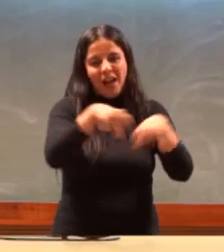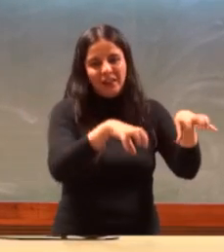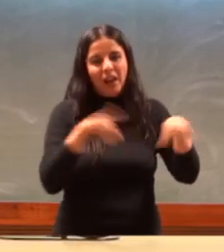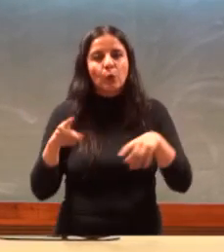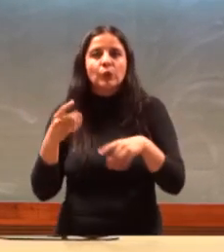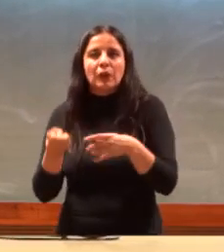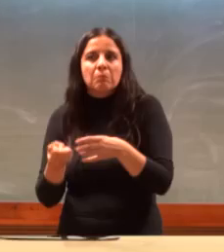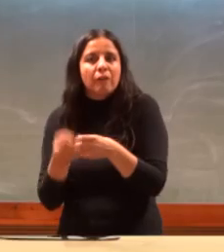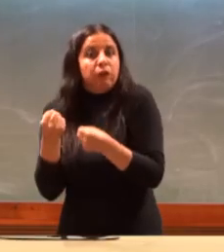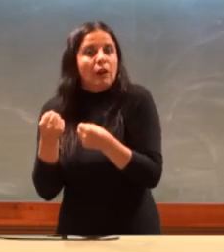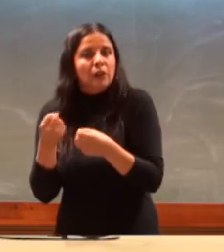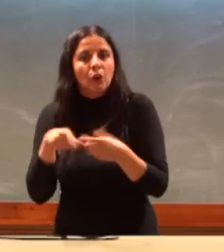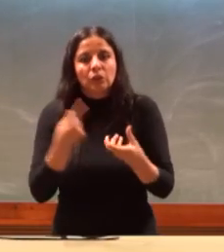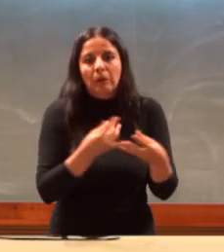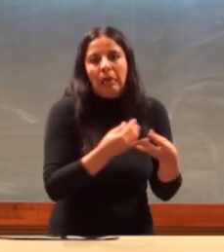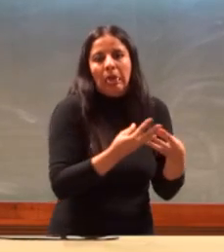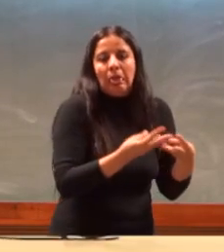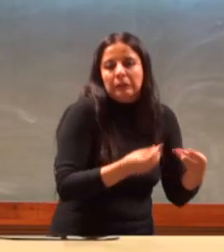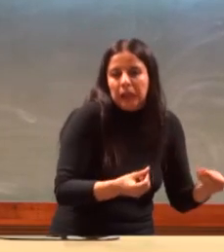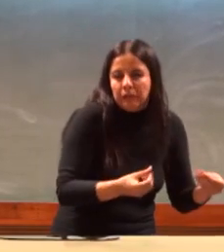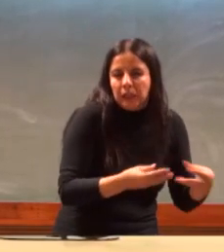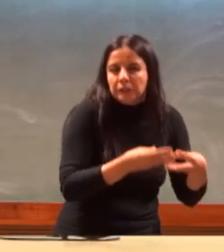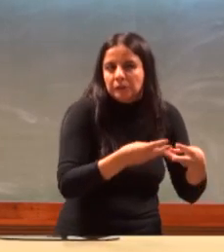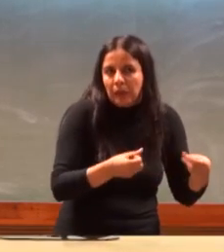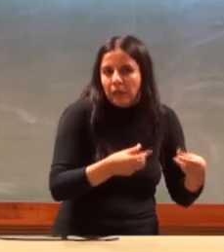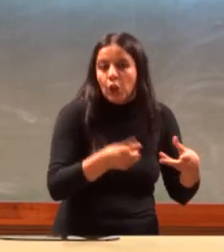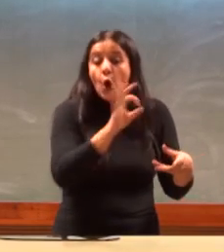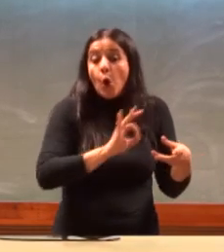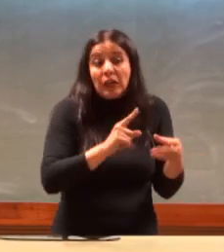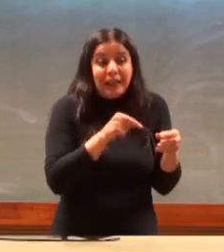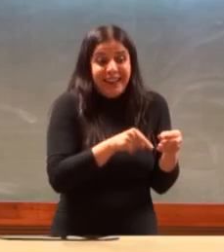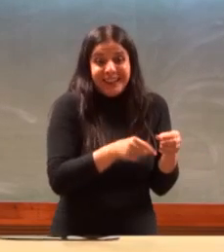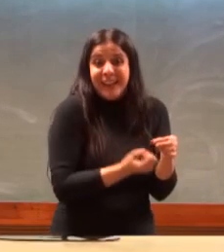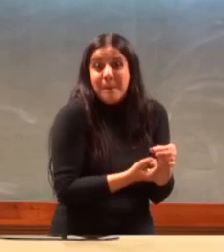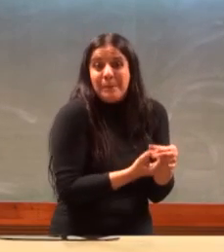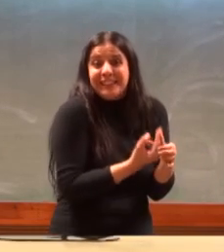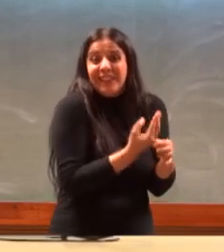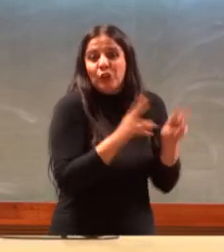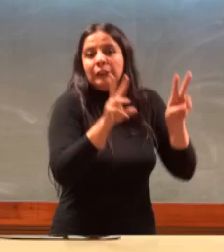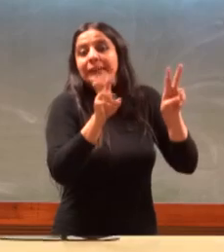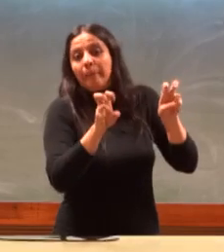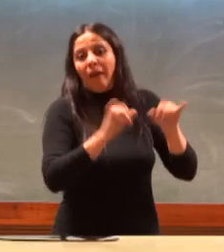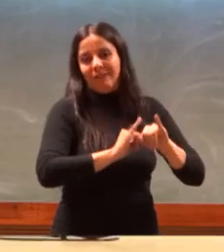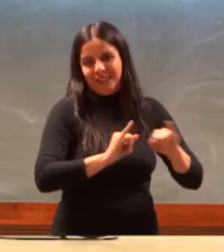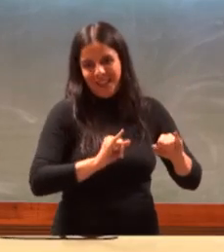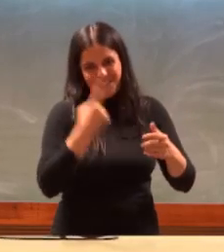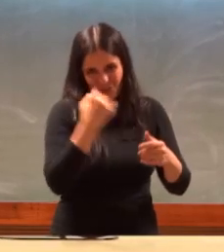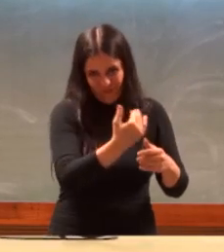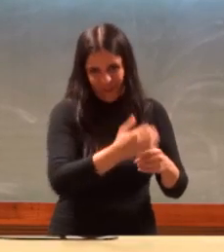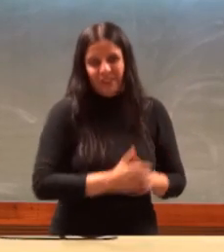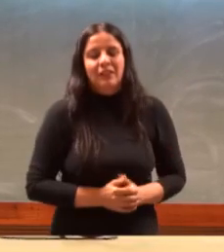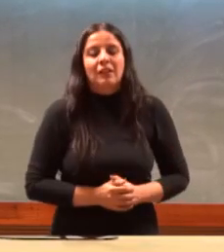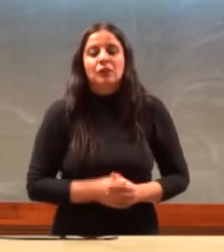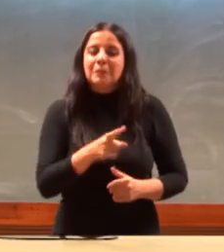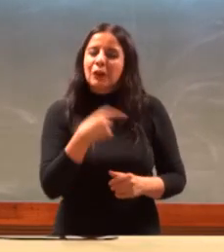desarrollos Pero por otro lado hay otras áreas que podríamos decir que están un poco más de débiles o recién están empezando en el tema de investigación por eso nos par es